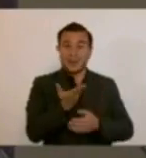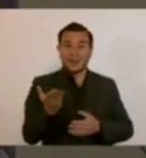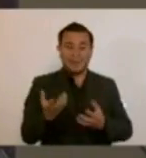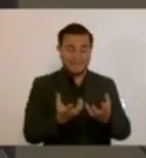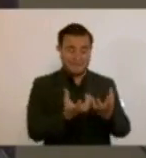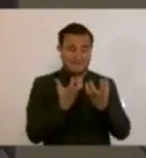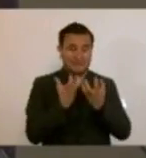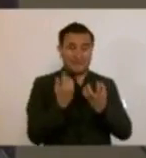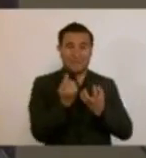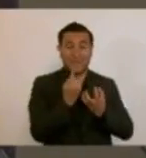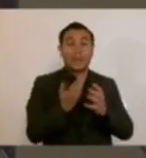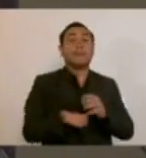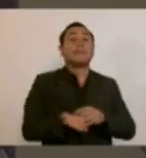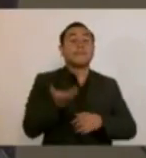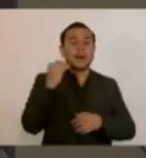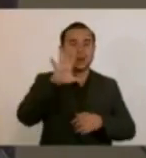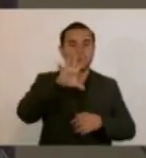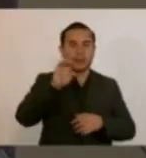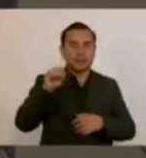de 500 personas,